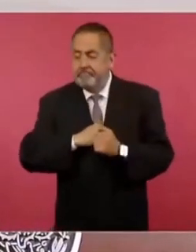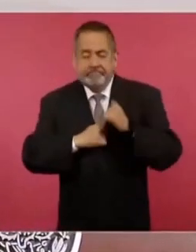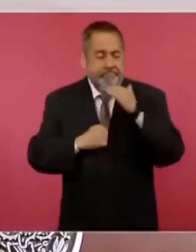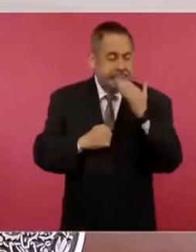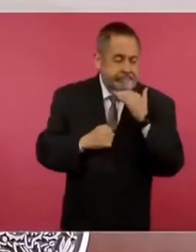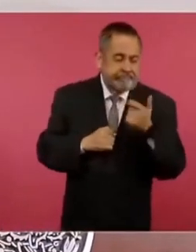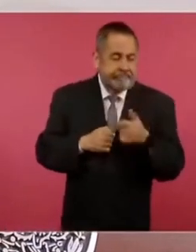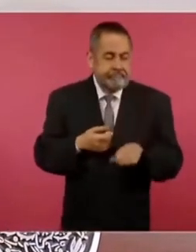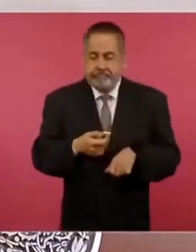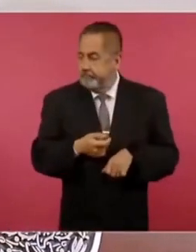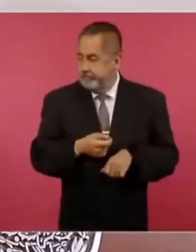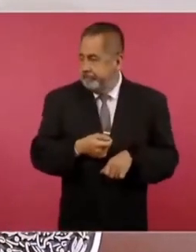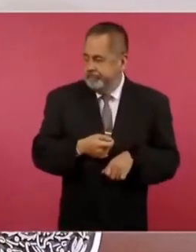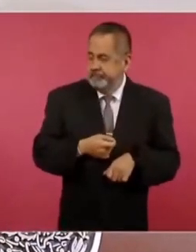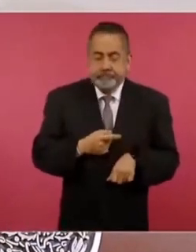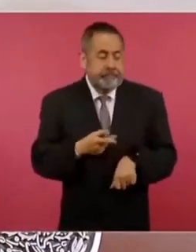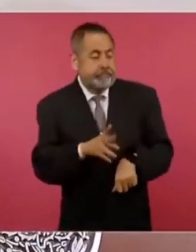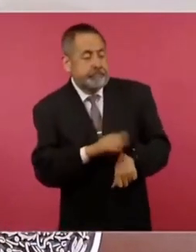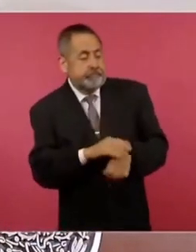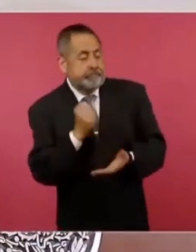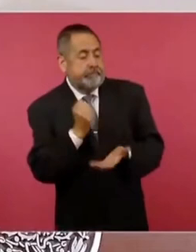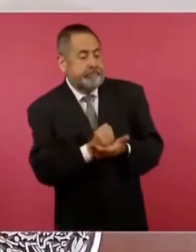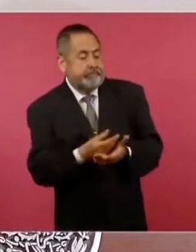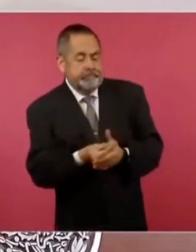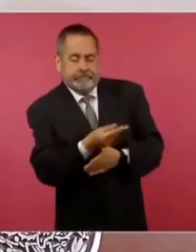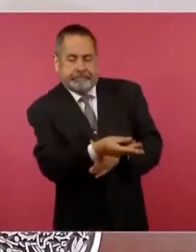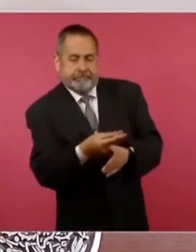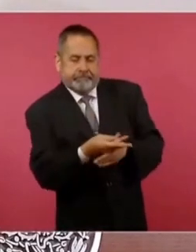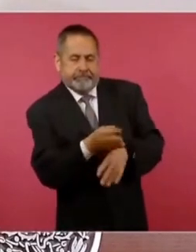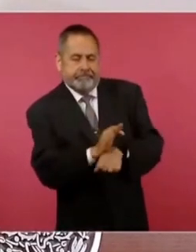la entrega de concesiones.